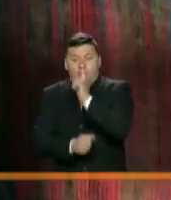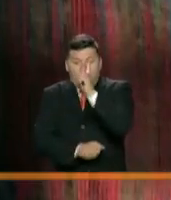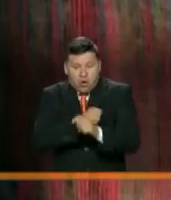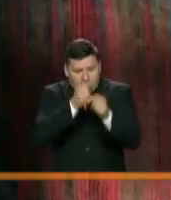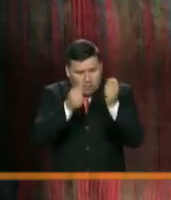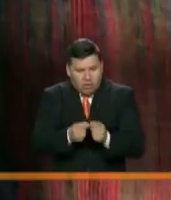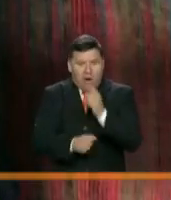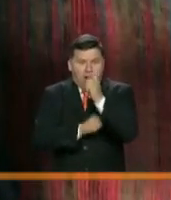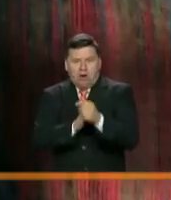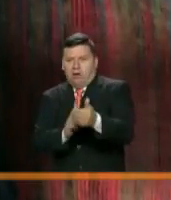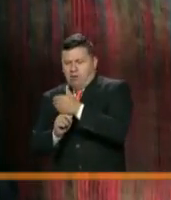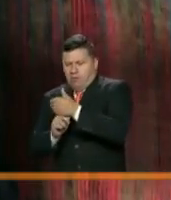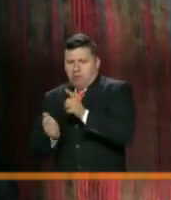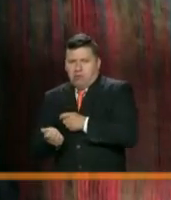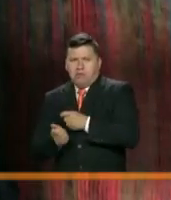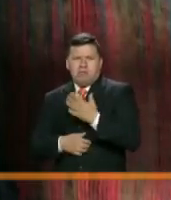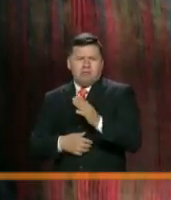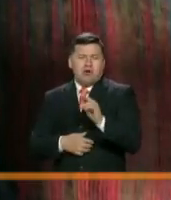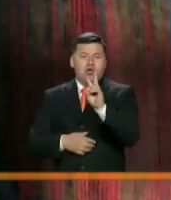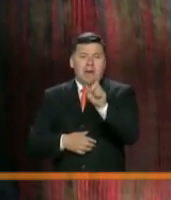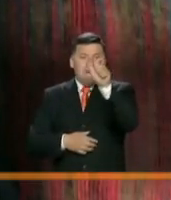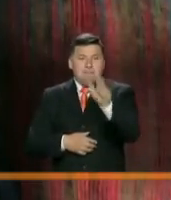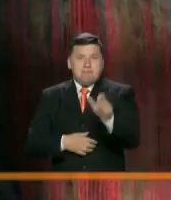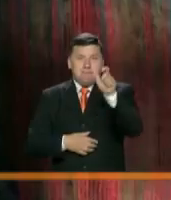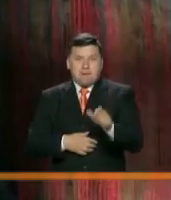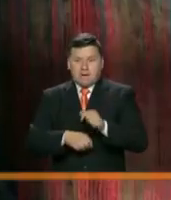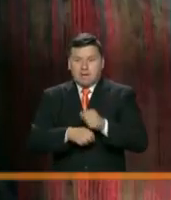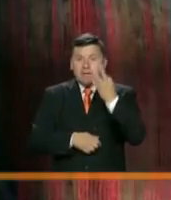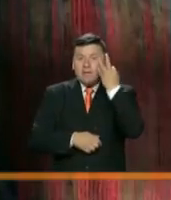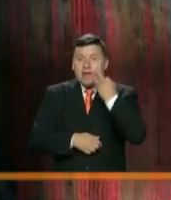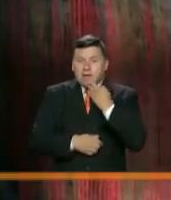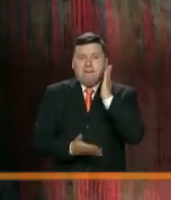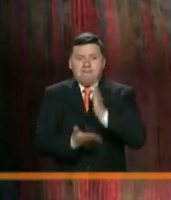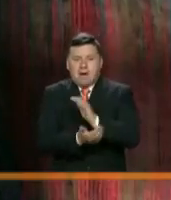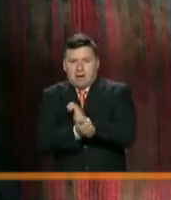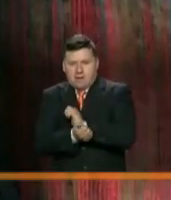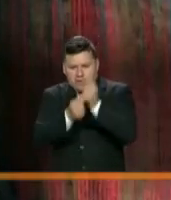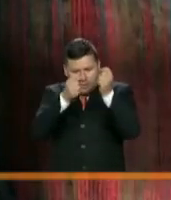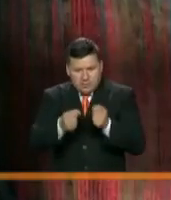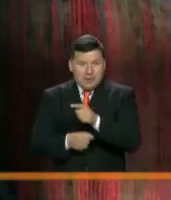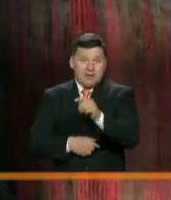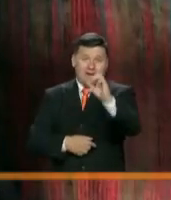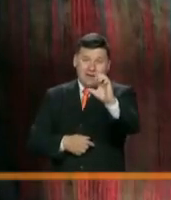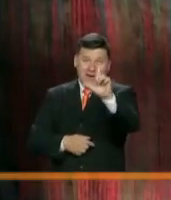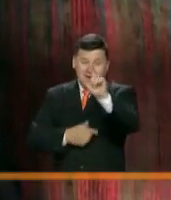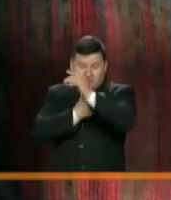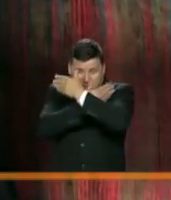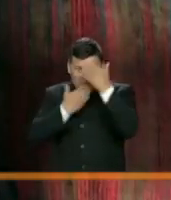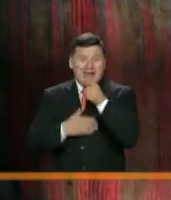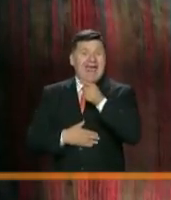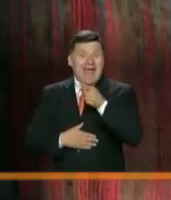y alrededor de dos personas cada tres días lln es